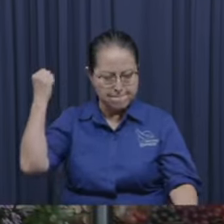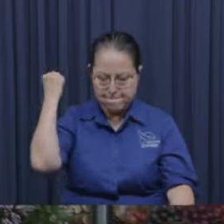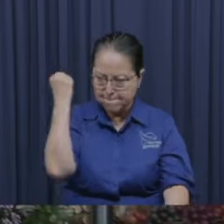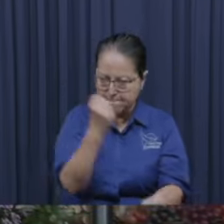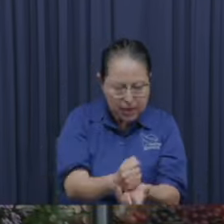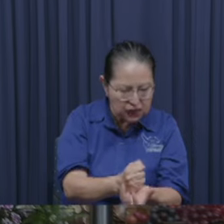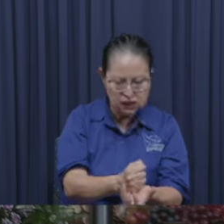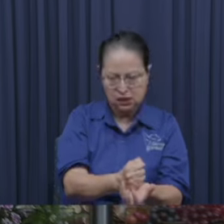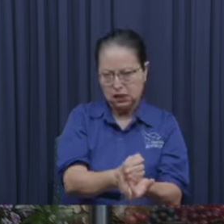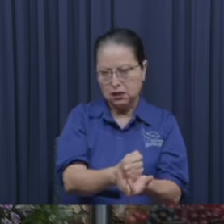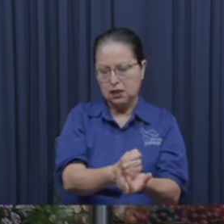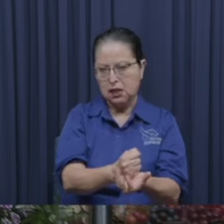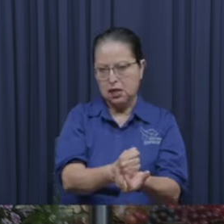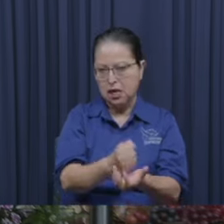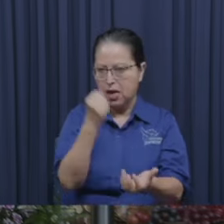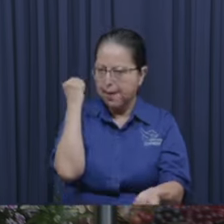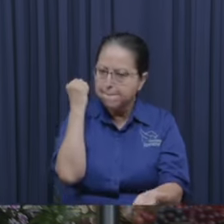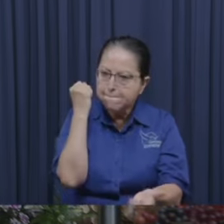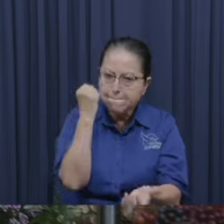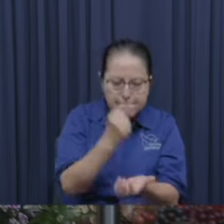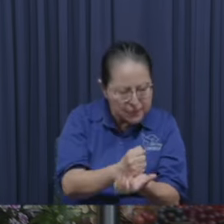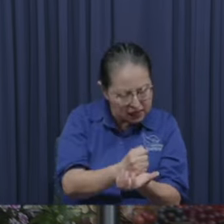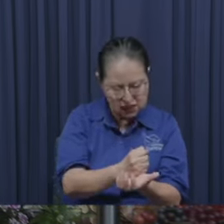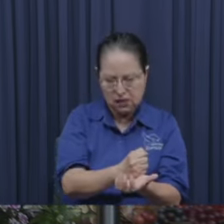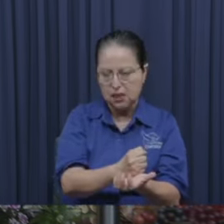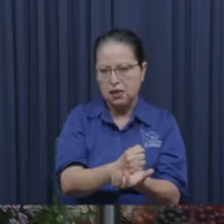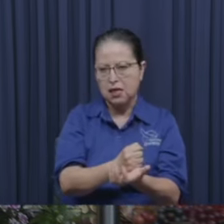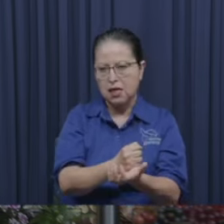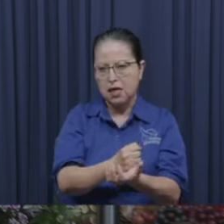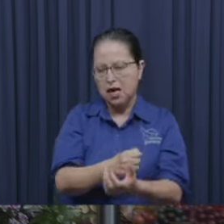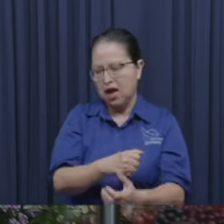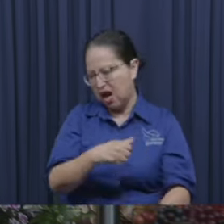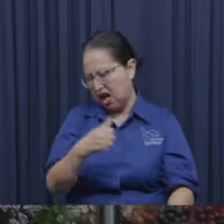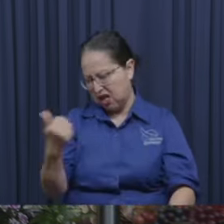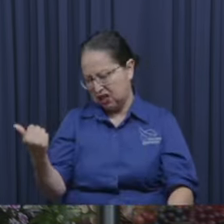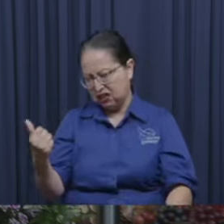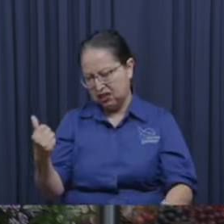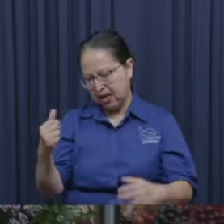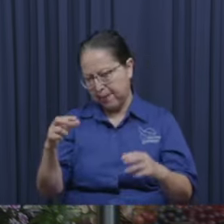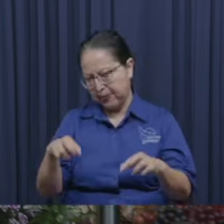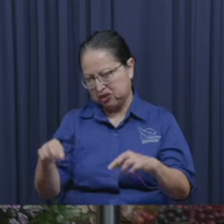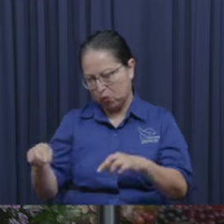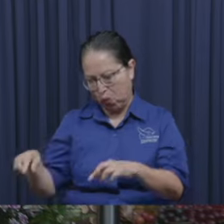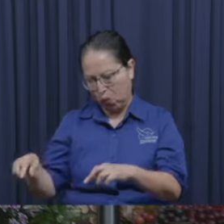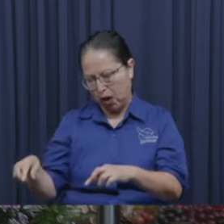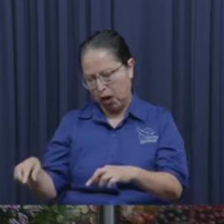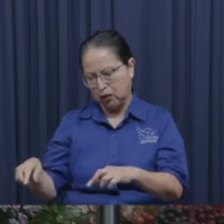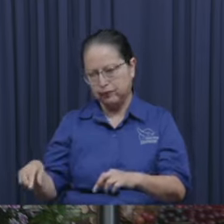no eso El hijo del también no dice la Biblia pero yo creo que le dieron ganas de decir eso